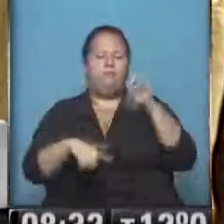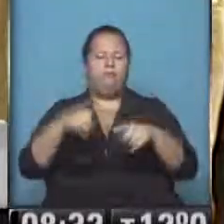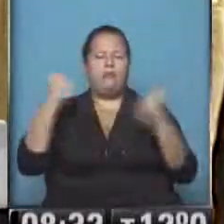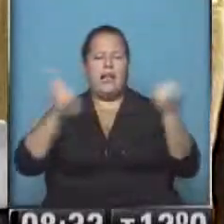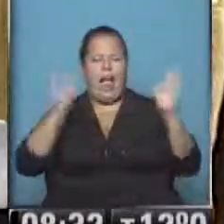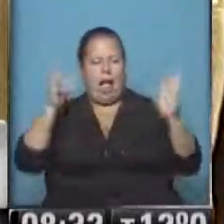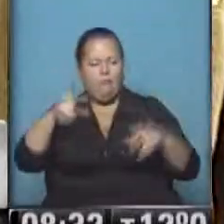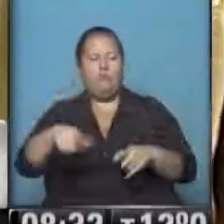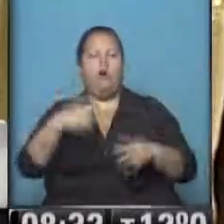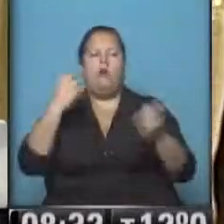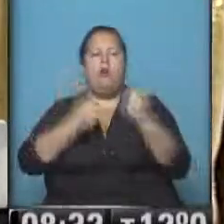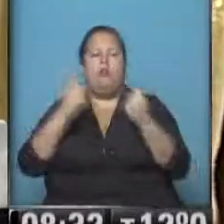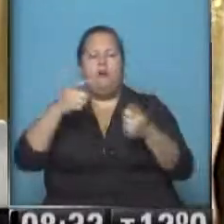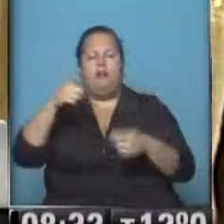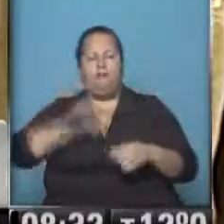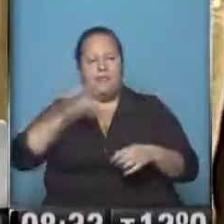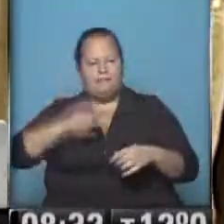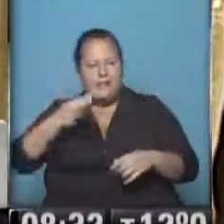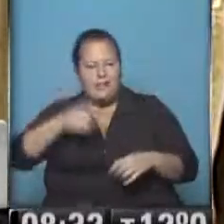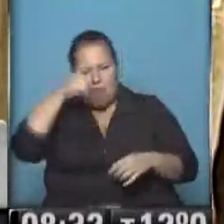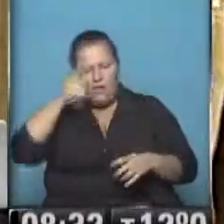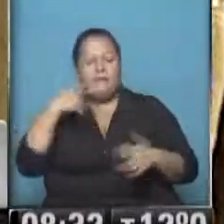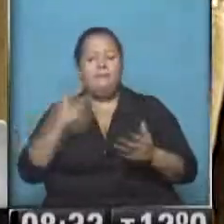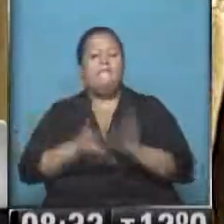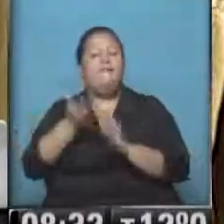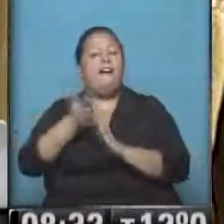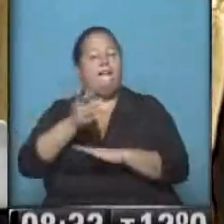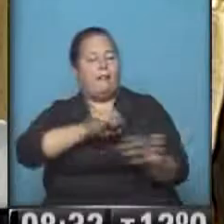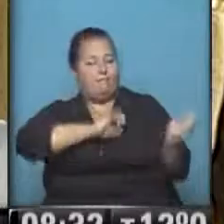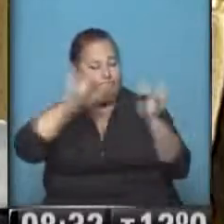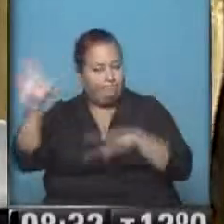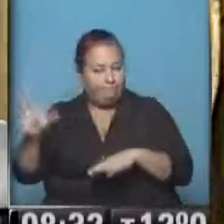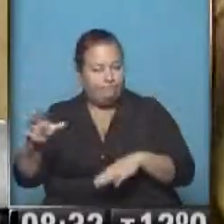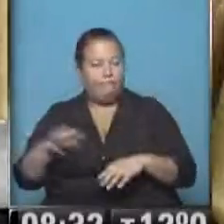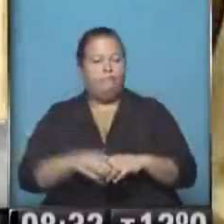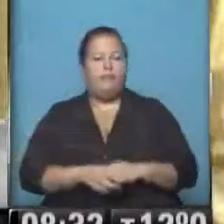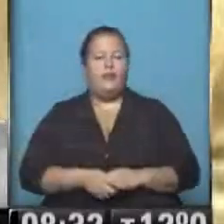asalto, las unidades de infantería y la amenaza del desalojo que tomó...